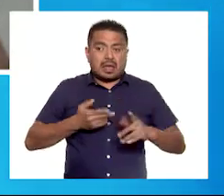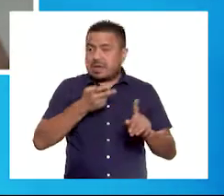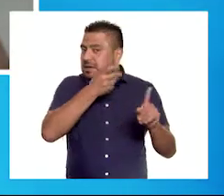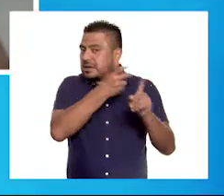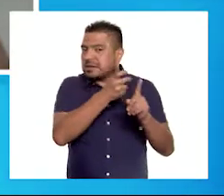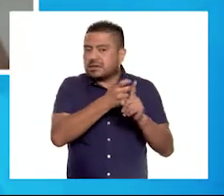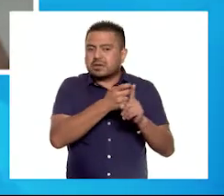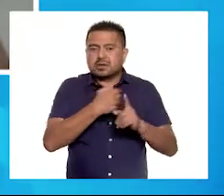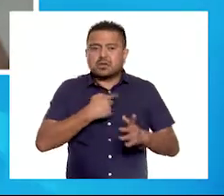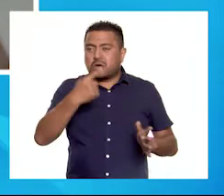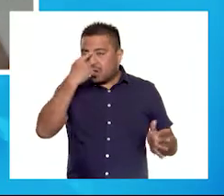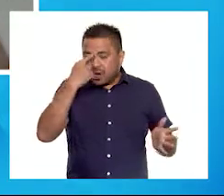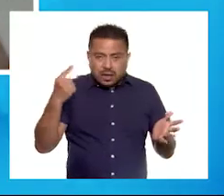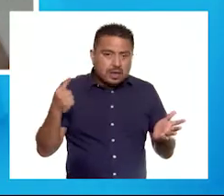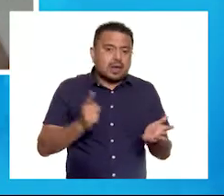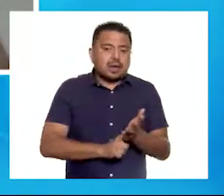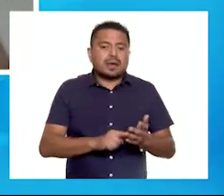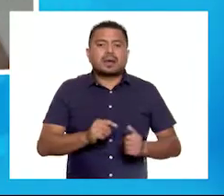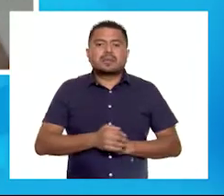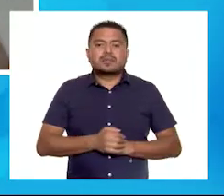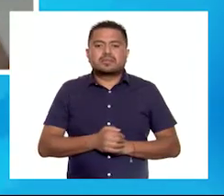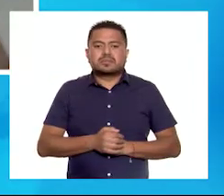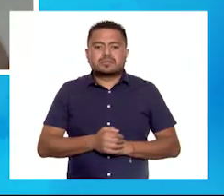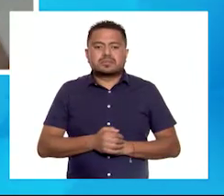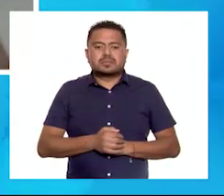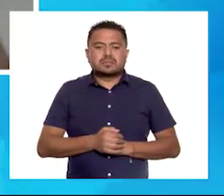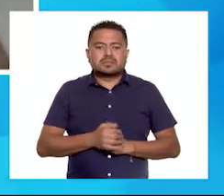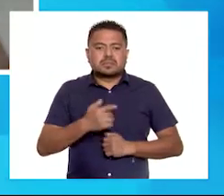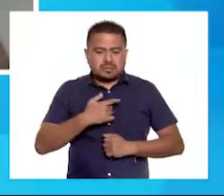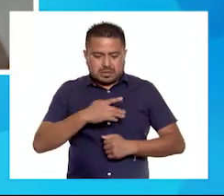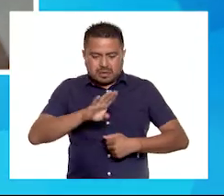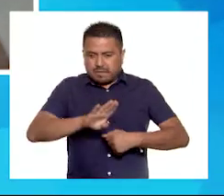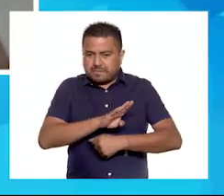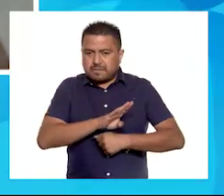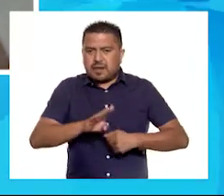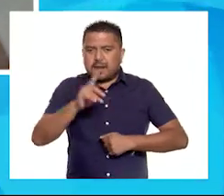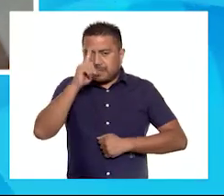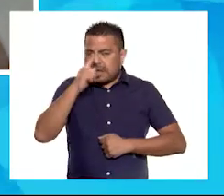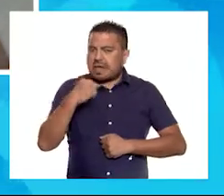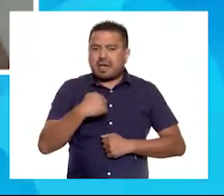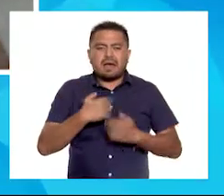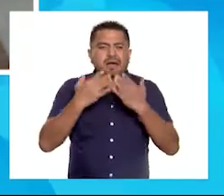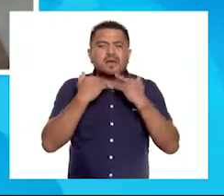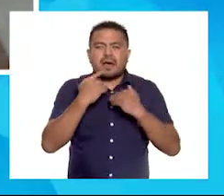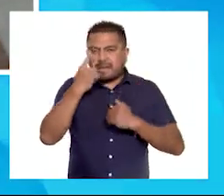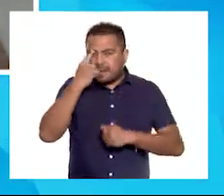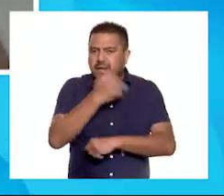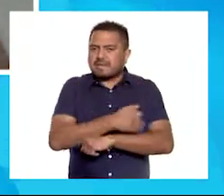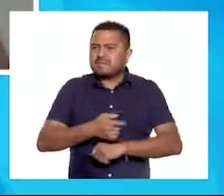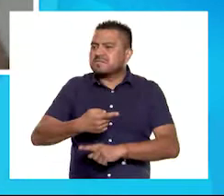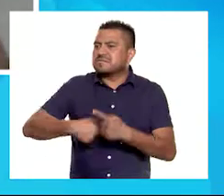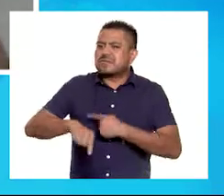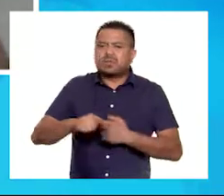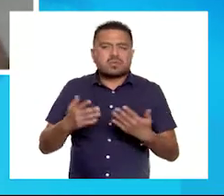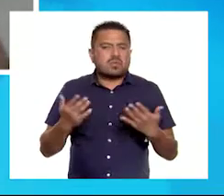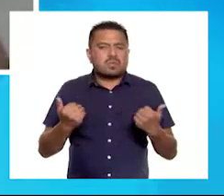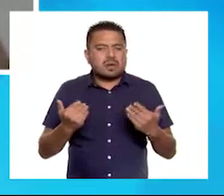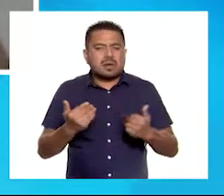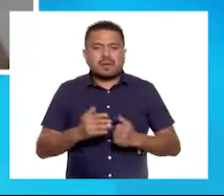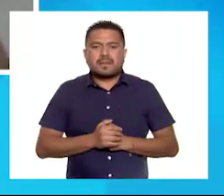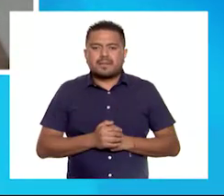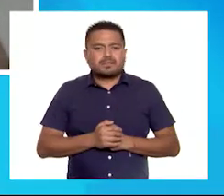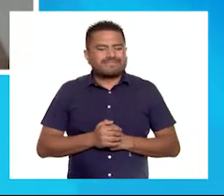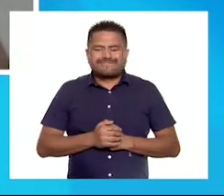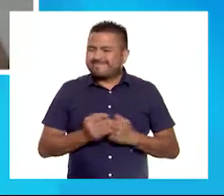momento creo ni beneficio ni para mí ni para mi familia.